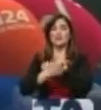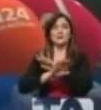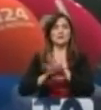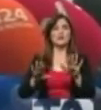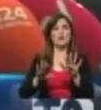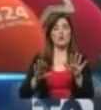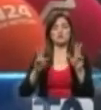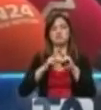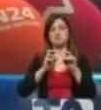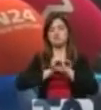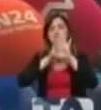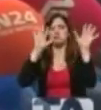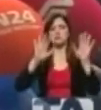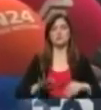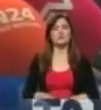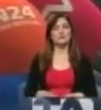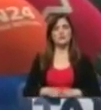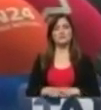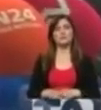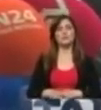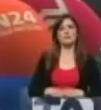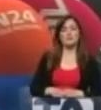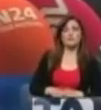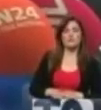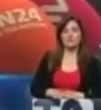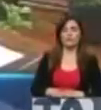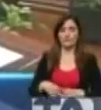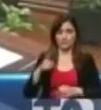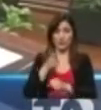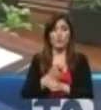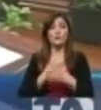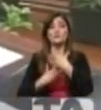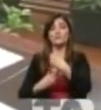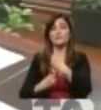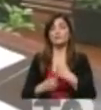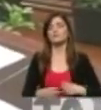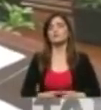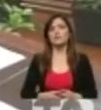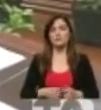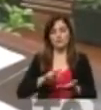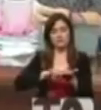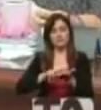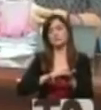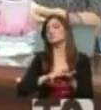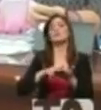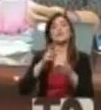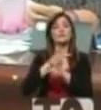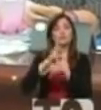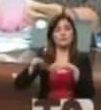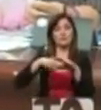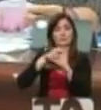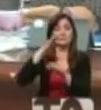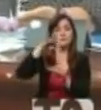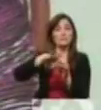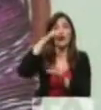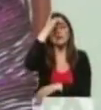ha sido hoy conocida y se dispone al área correspondiente, la ACATE. Pues el pleno del CNE, que se reunió este lunes,